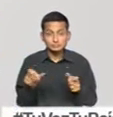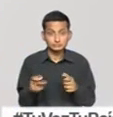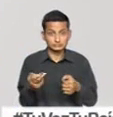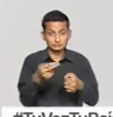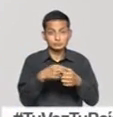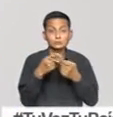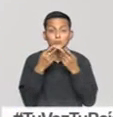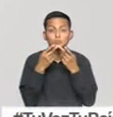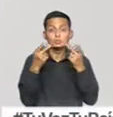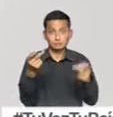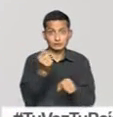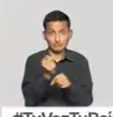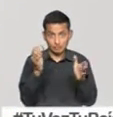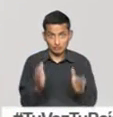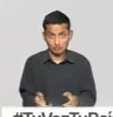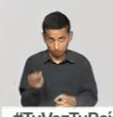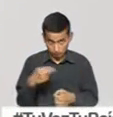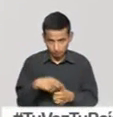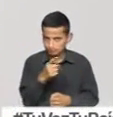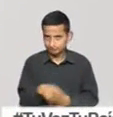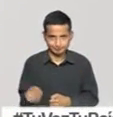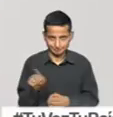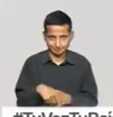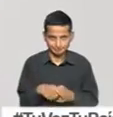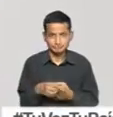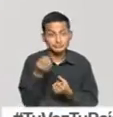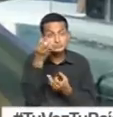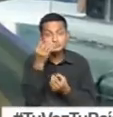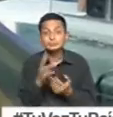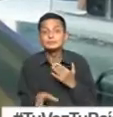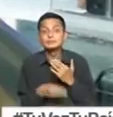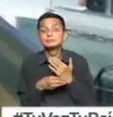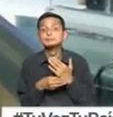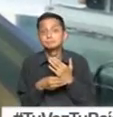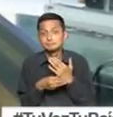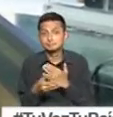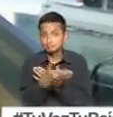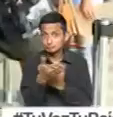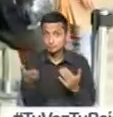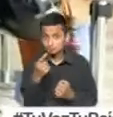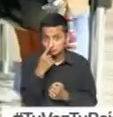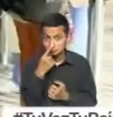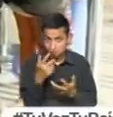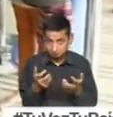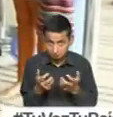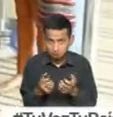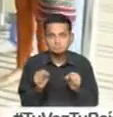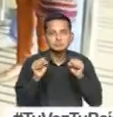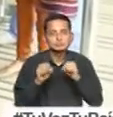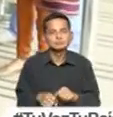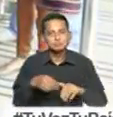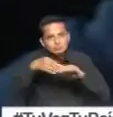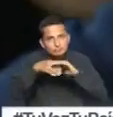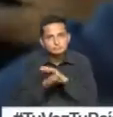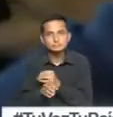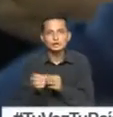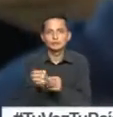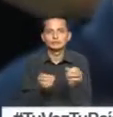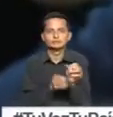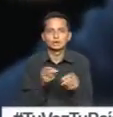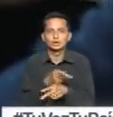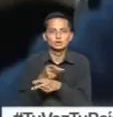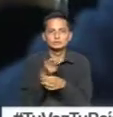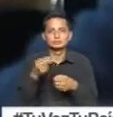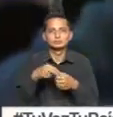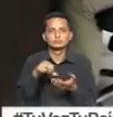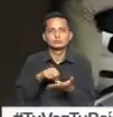sector público no podrán participar. Para mayor información, quienes estén interesados pueden acercarse a las oficinas del